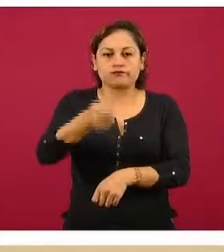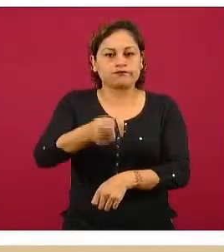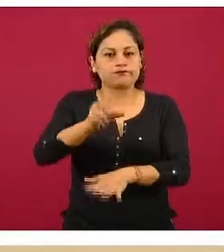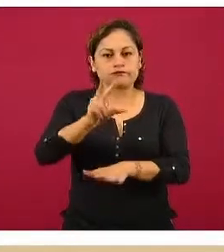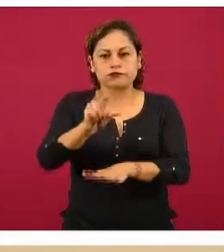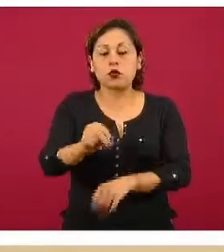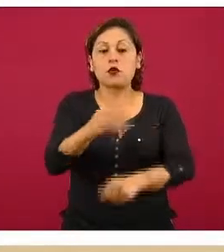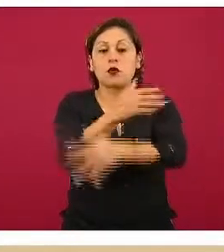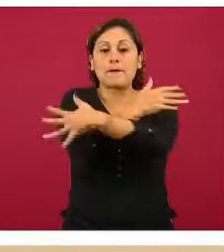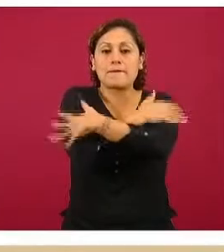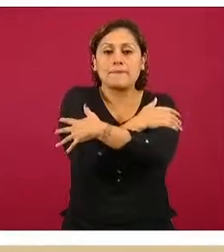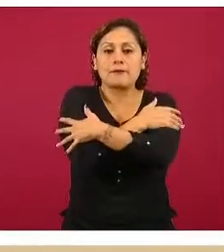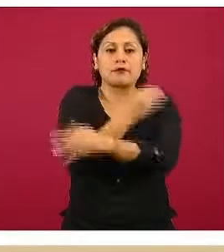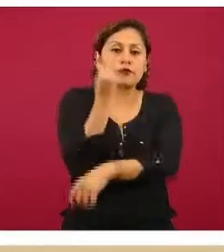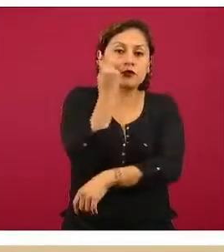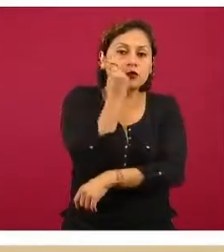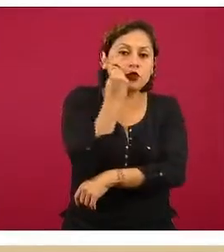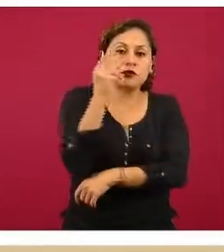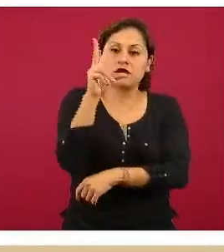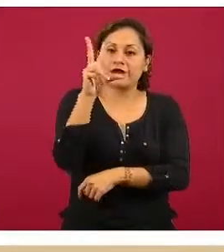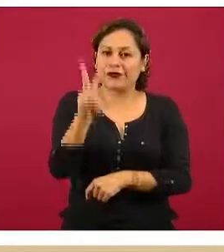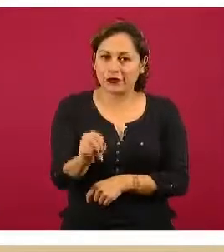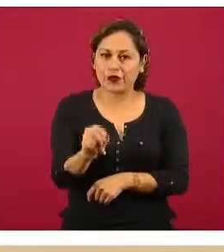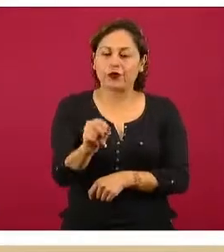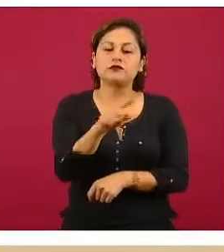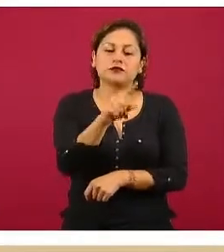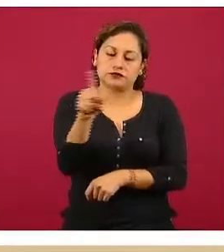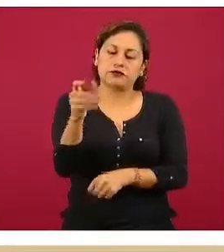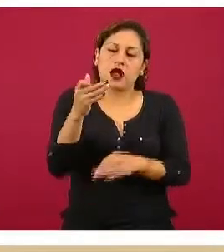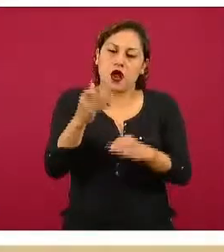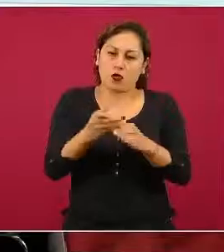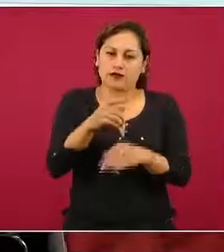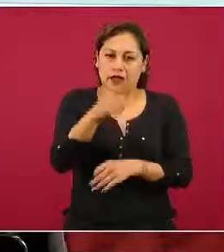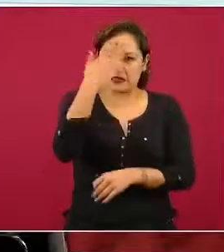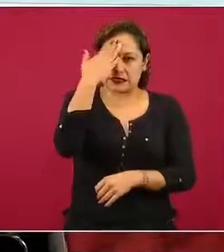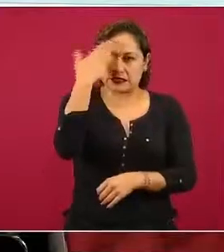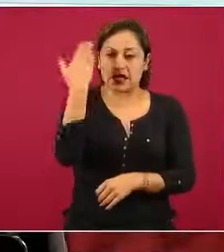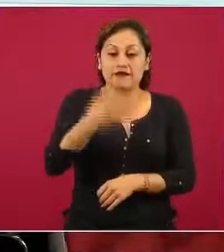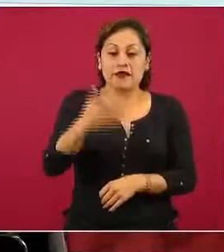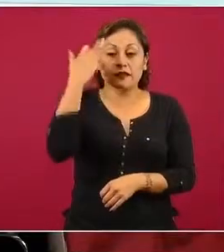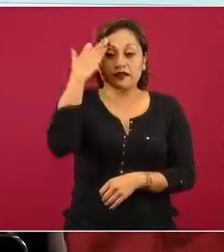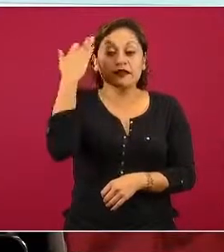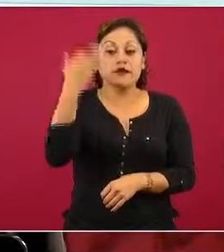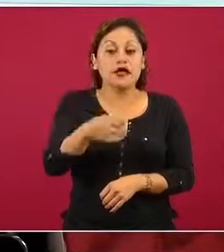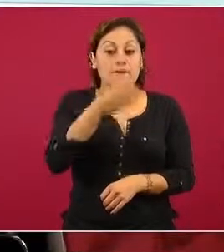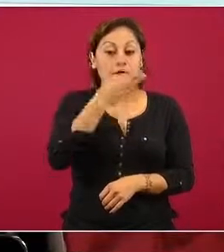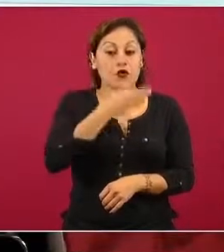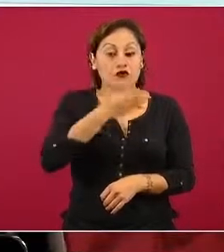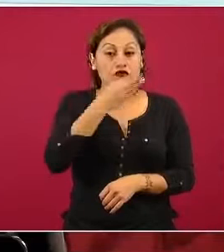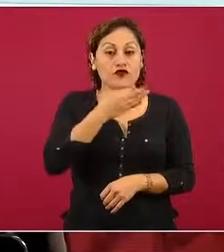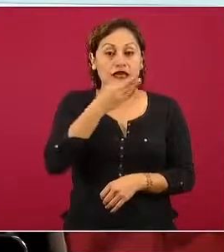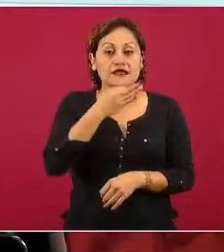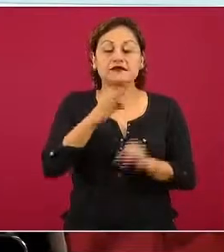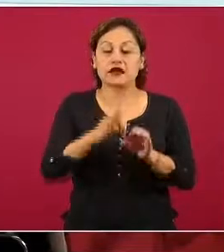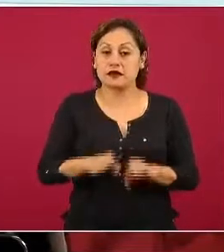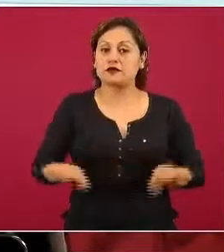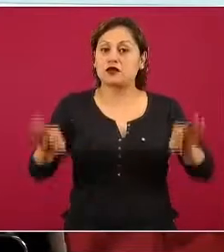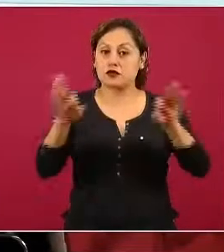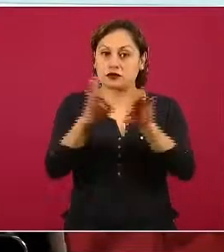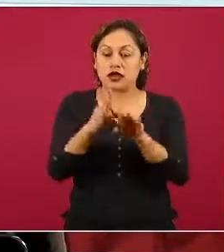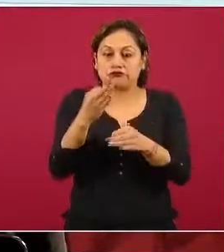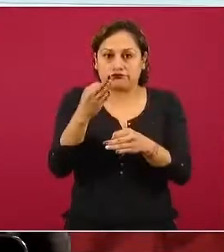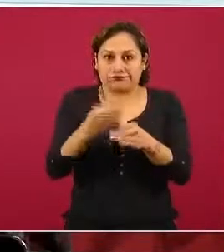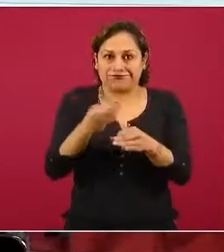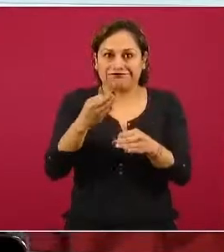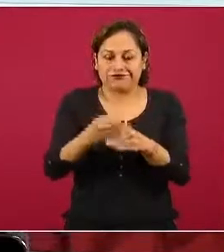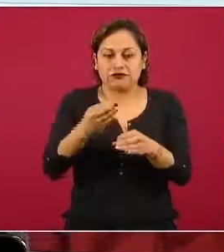abrazos. Sabemos que viene una época especial, ¿no? para nuestra población y